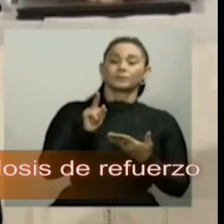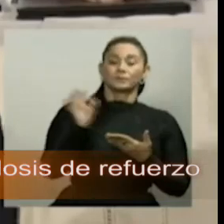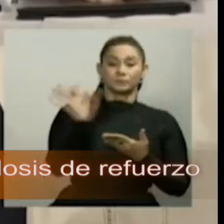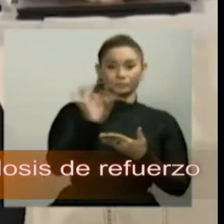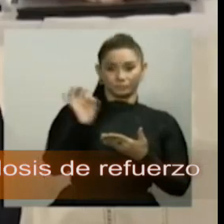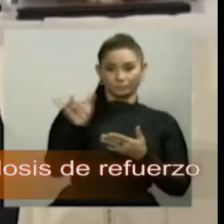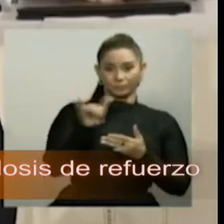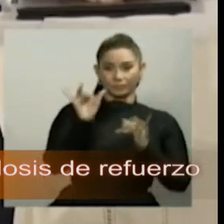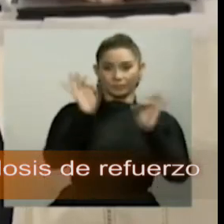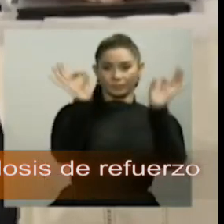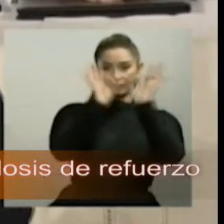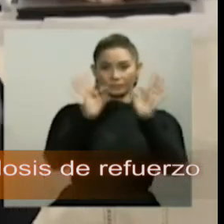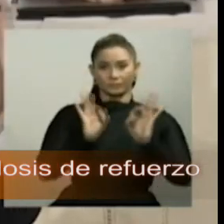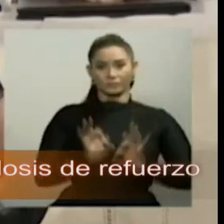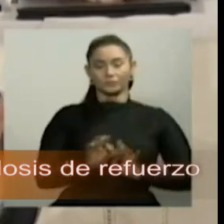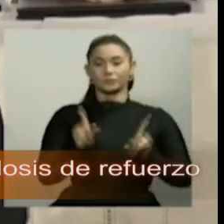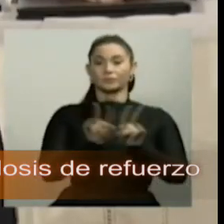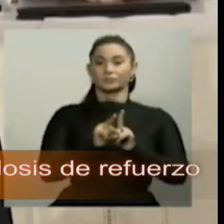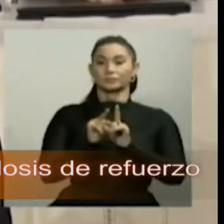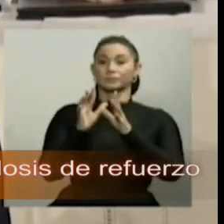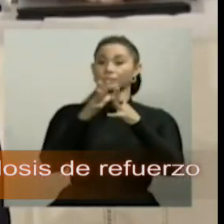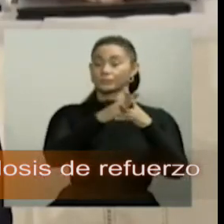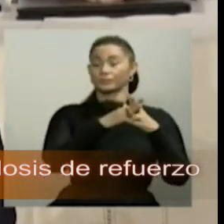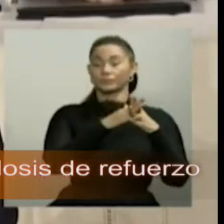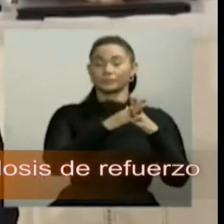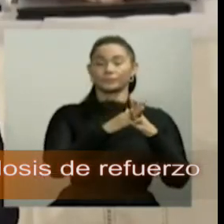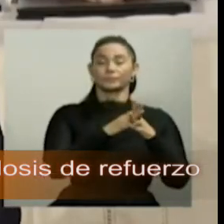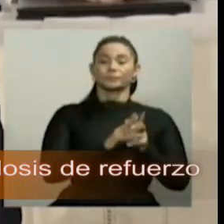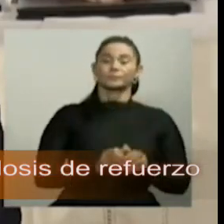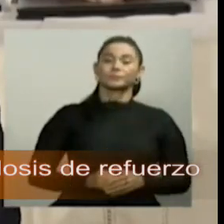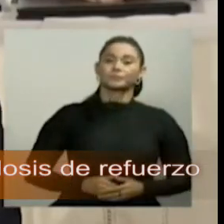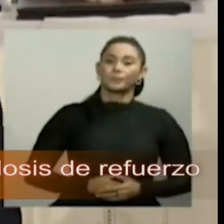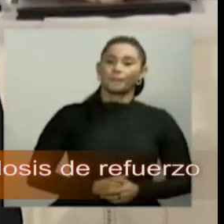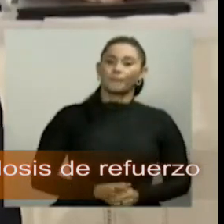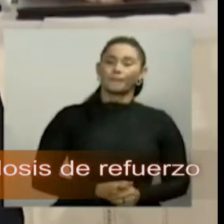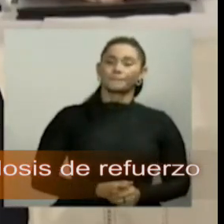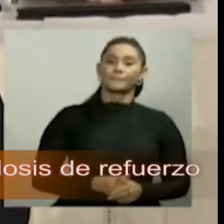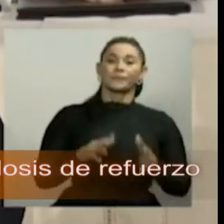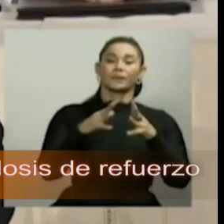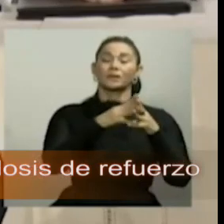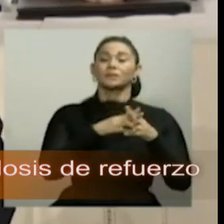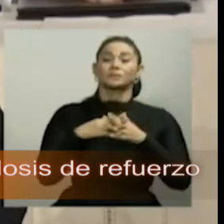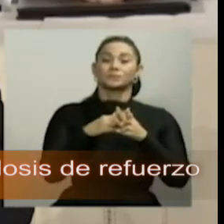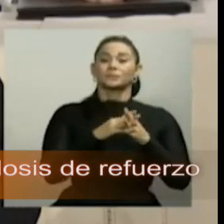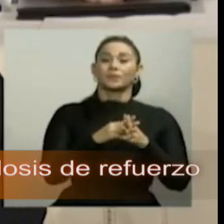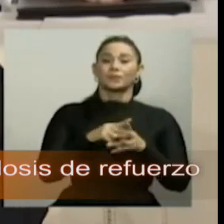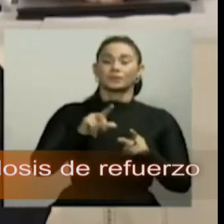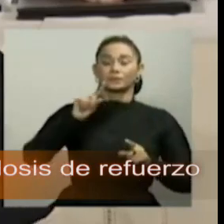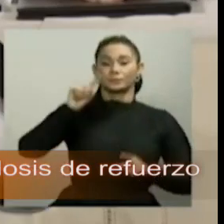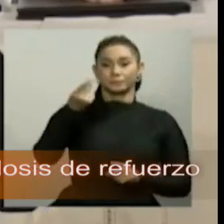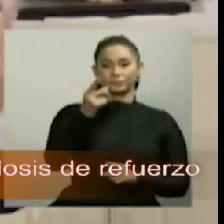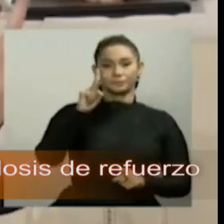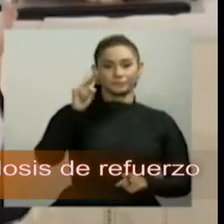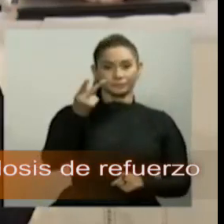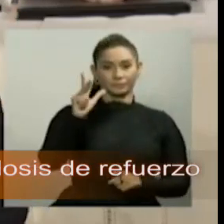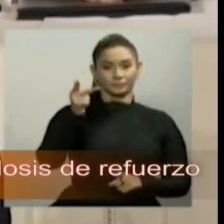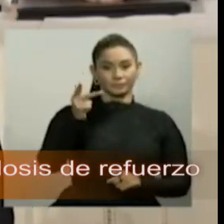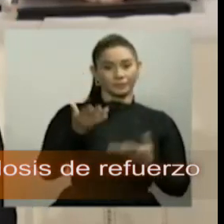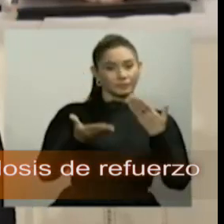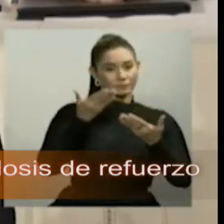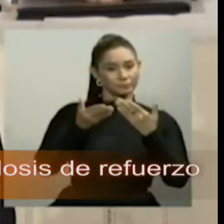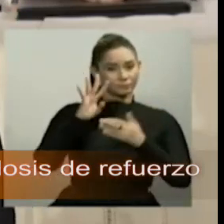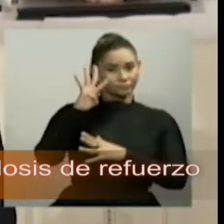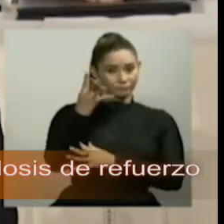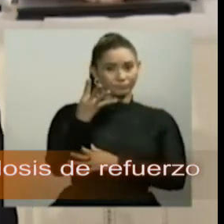los vacunados con AstraZeneca. Las autoridades se reunieron el pasado lunes junto a miembros